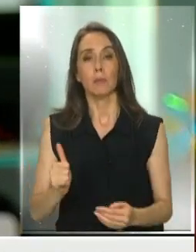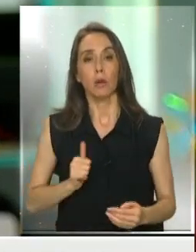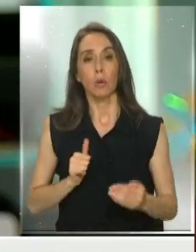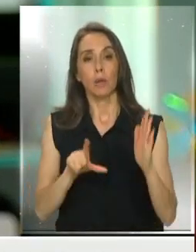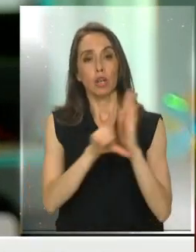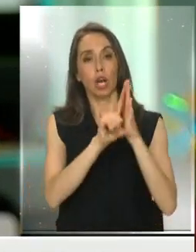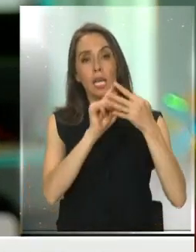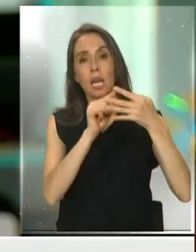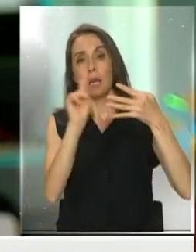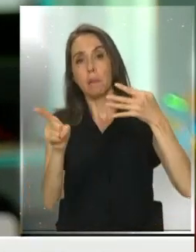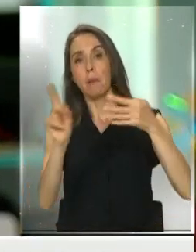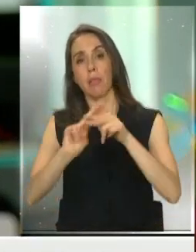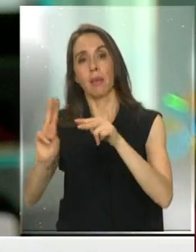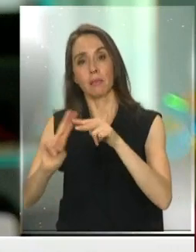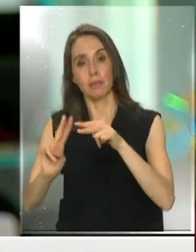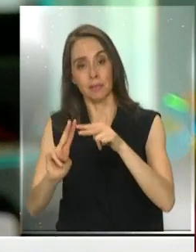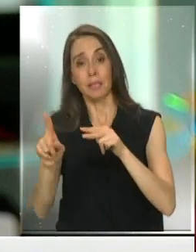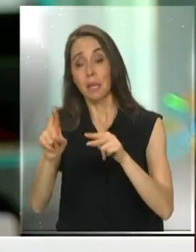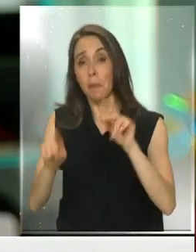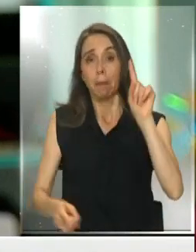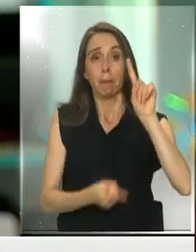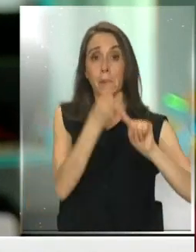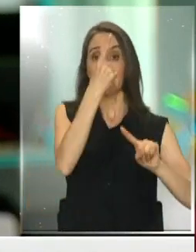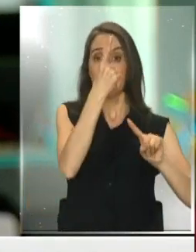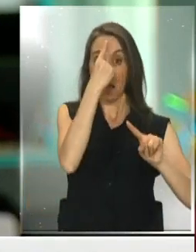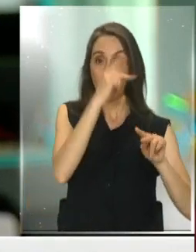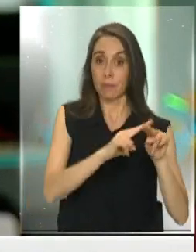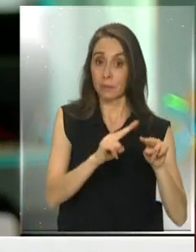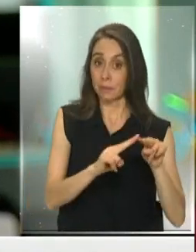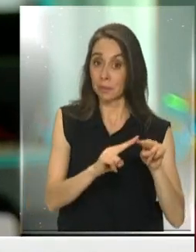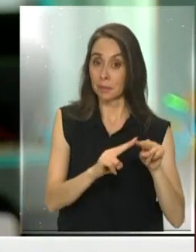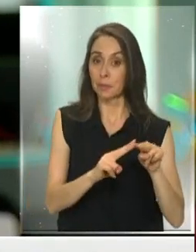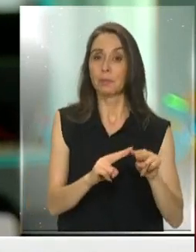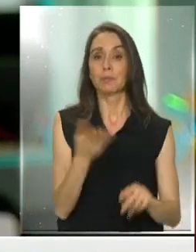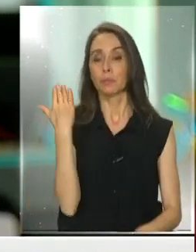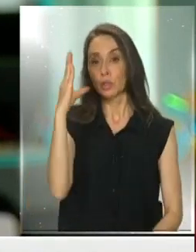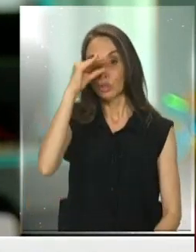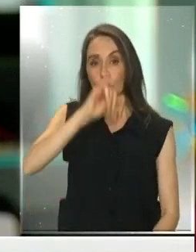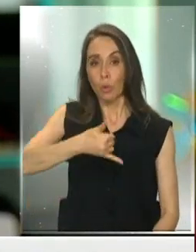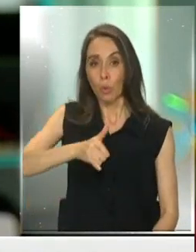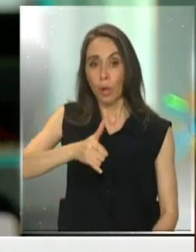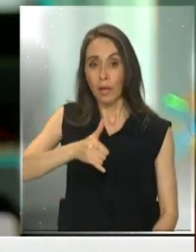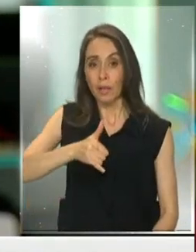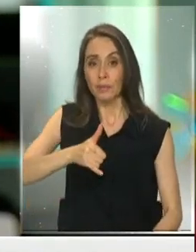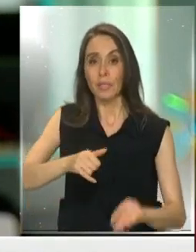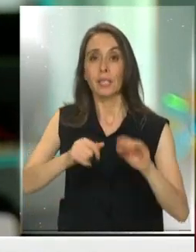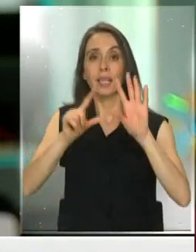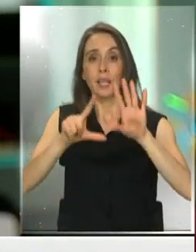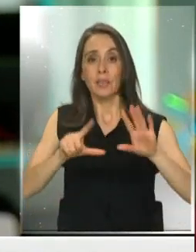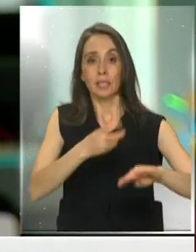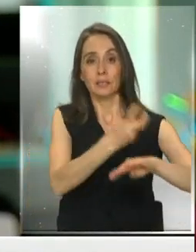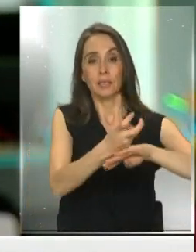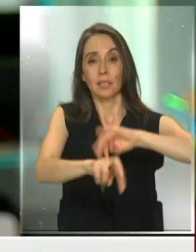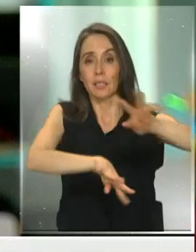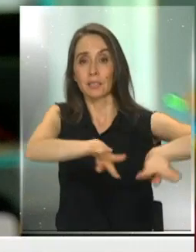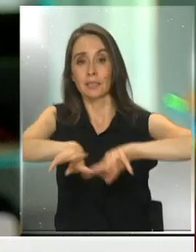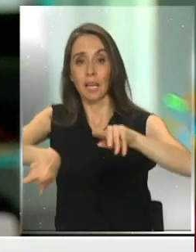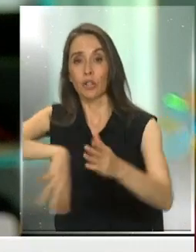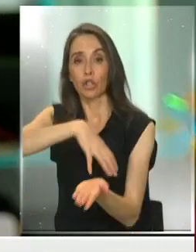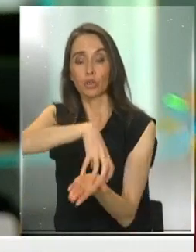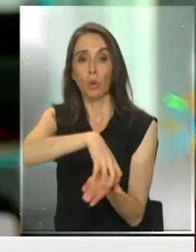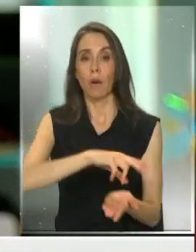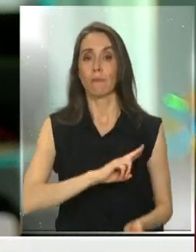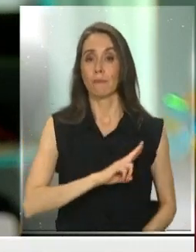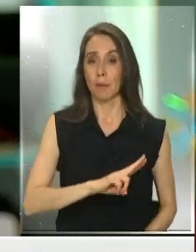cumplimiento de sus acciones legales. Una medida inédita que se da luego de que solo la noche de este jueves se registraran 17 saqueos en la